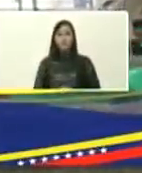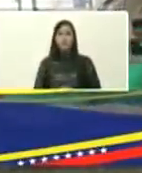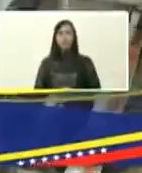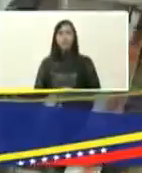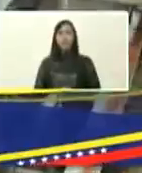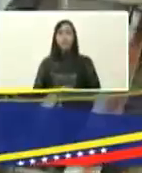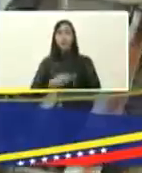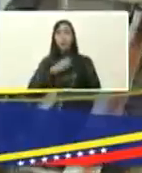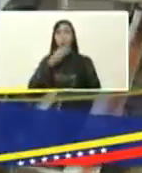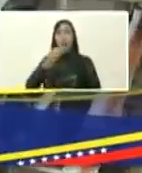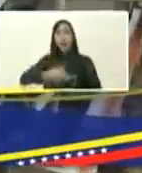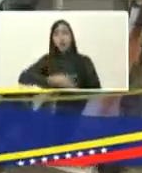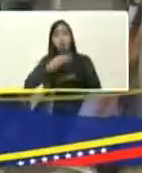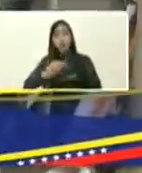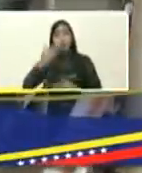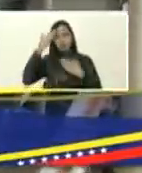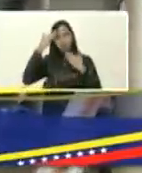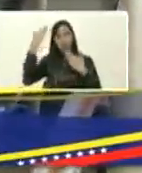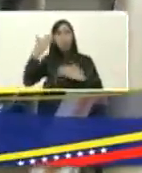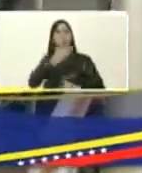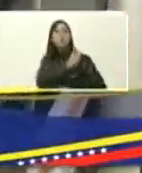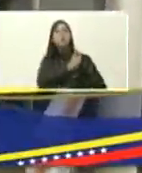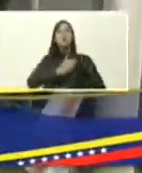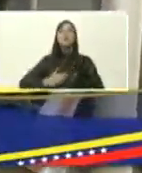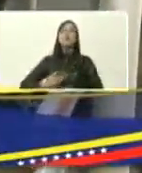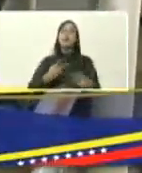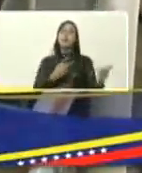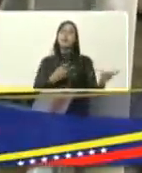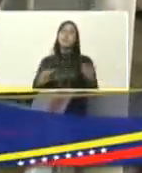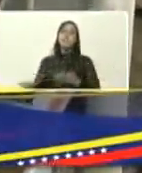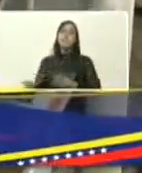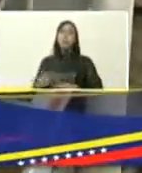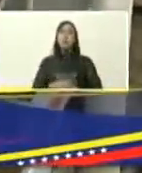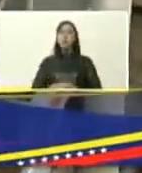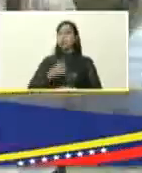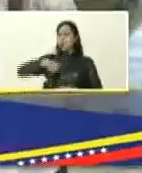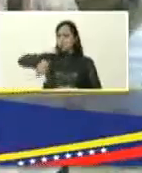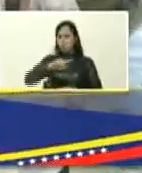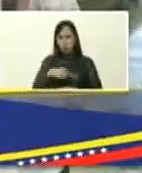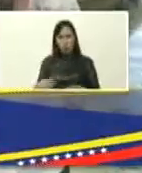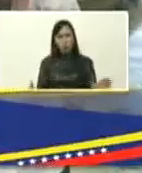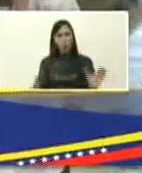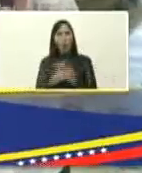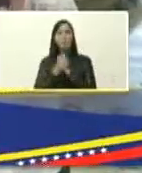Buenas tardes, un cordial saludo, presidente. Bienvenido, Kendi, bienvenido, compañeros.